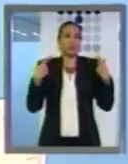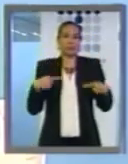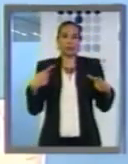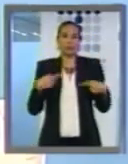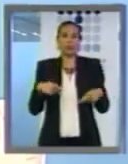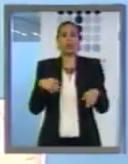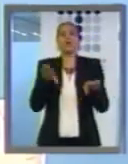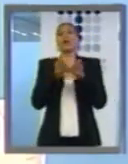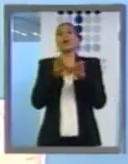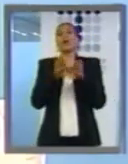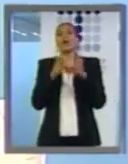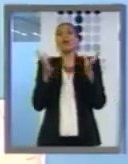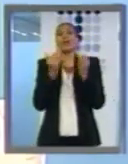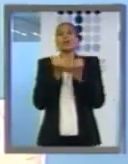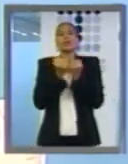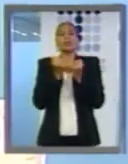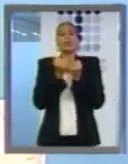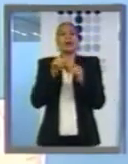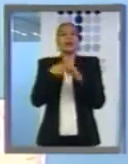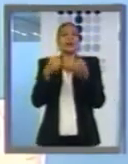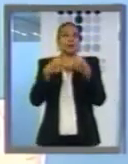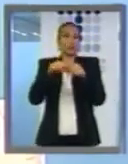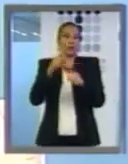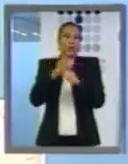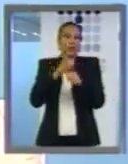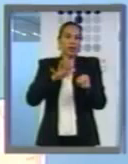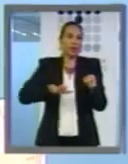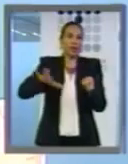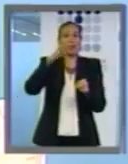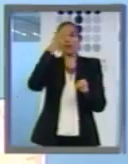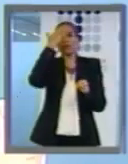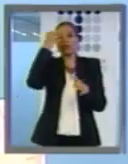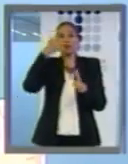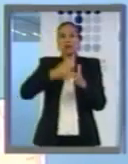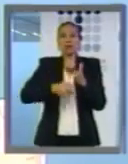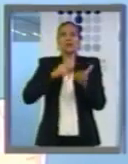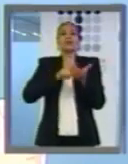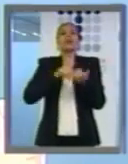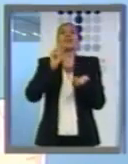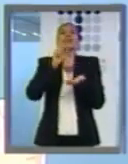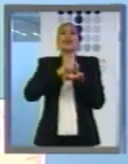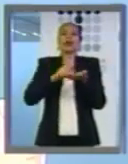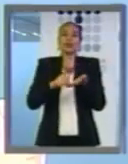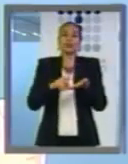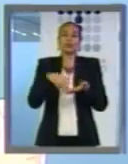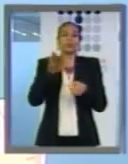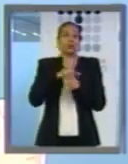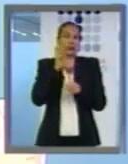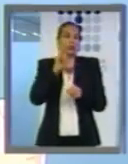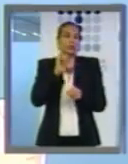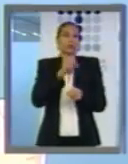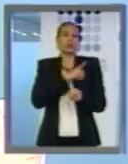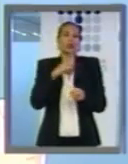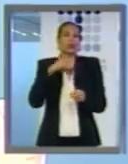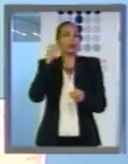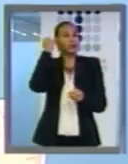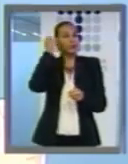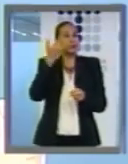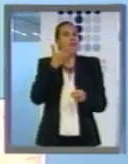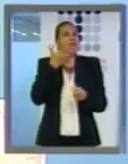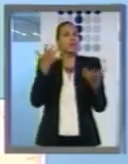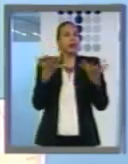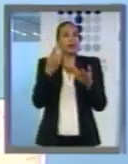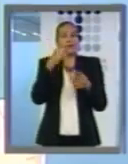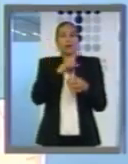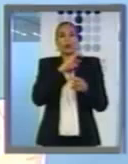como de la parte de la sociedad, del conocimiento de los derechos. Entonces sí habrá que ser creativos